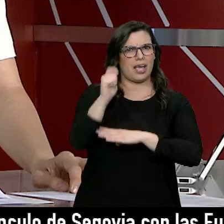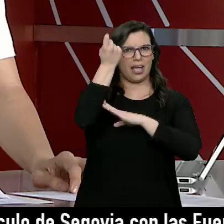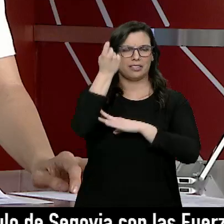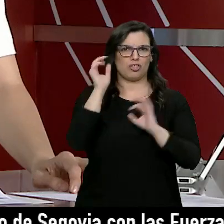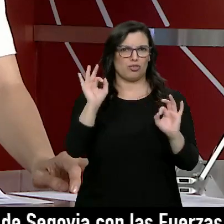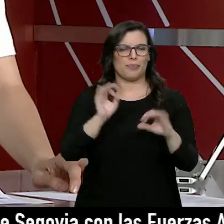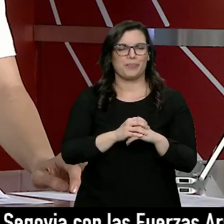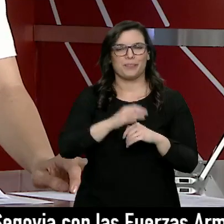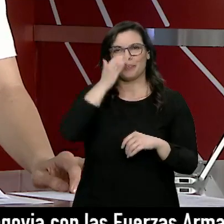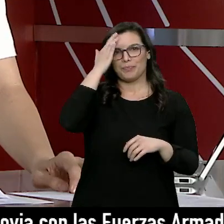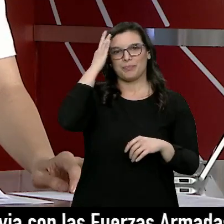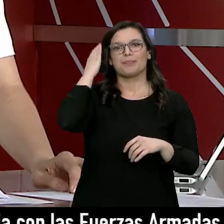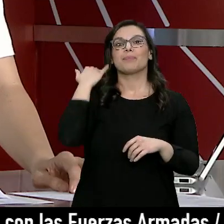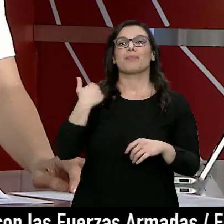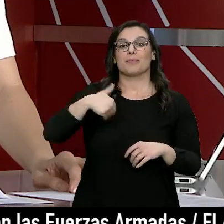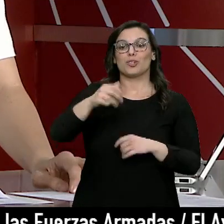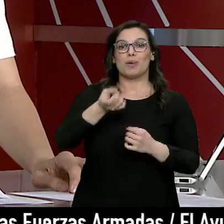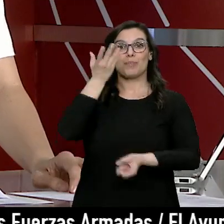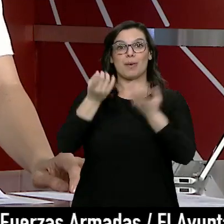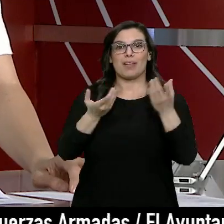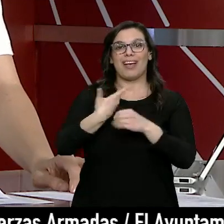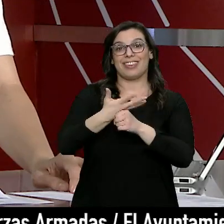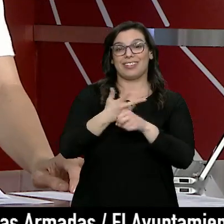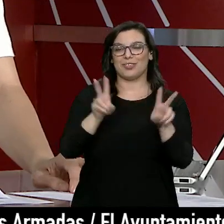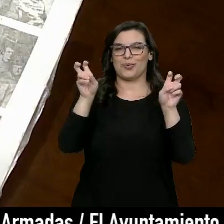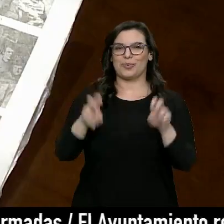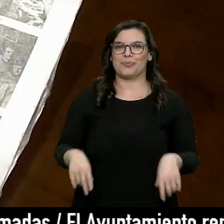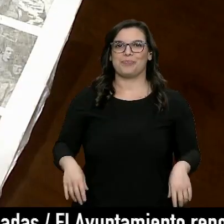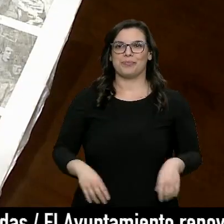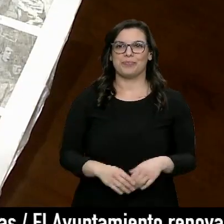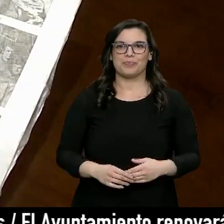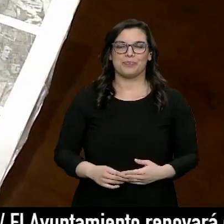nuestro país. Esta primavera volverá a sacar disco.